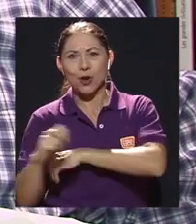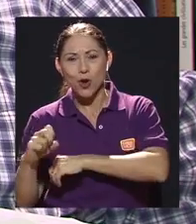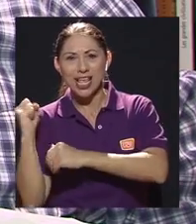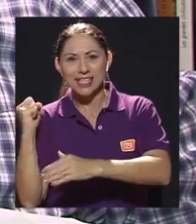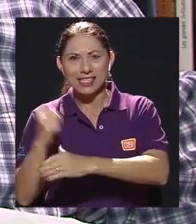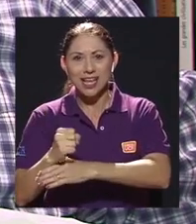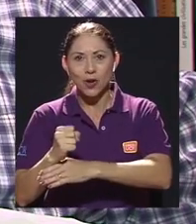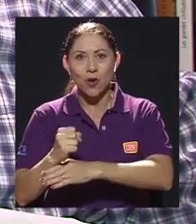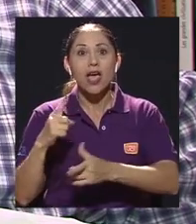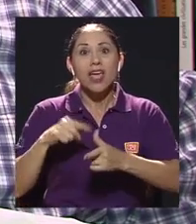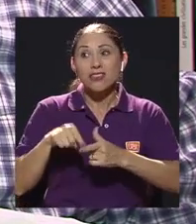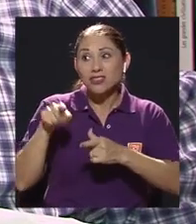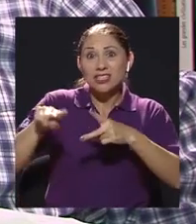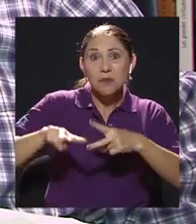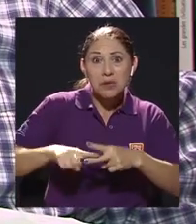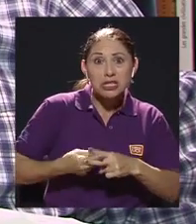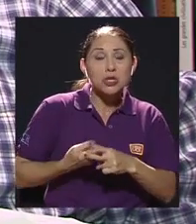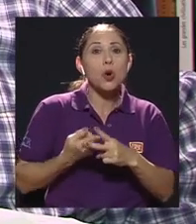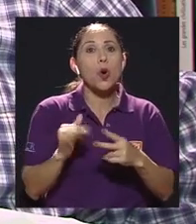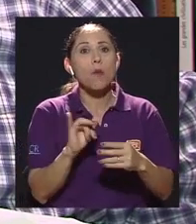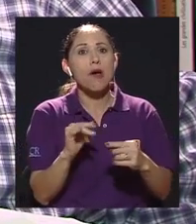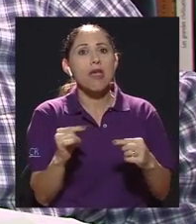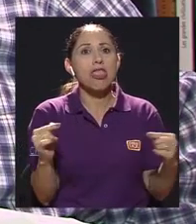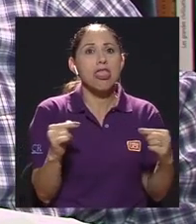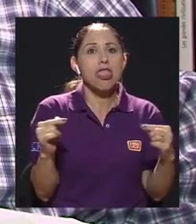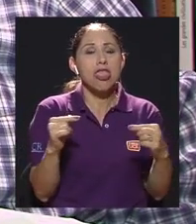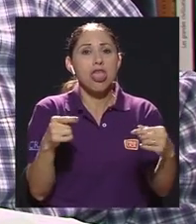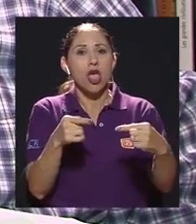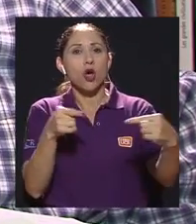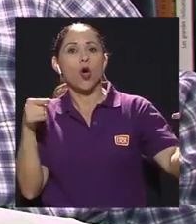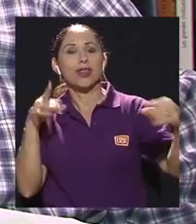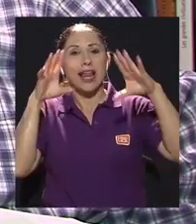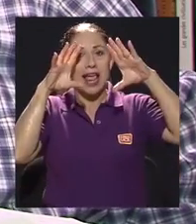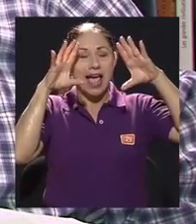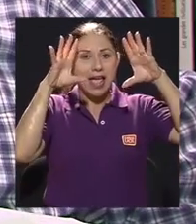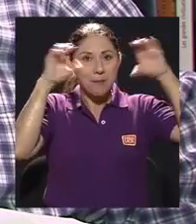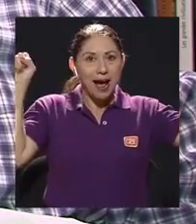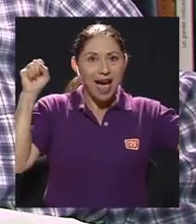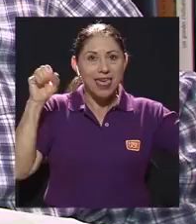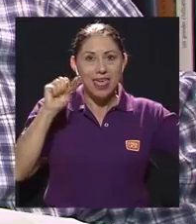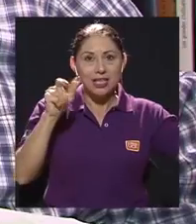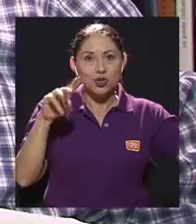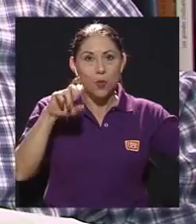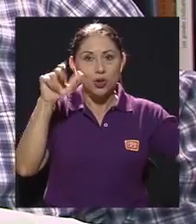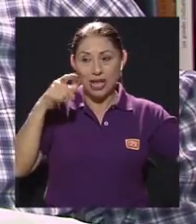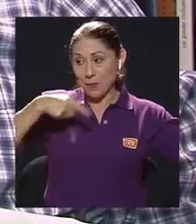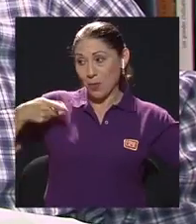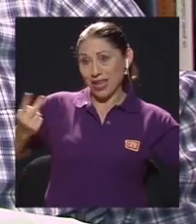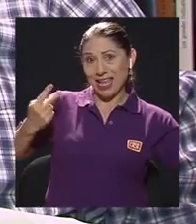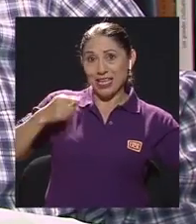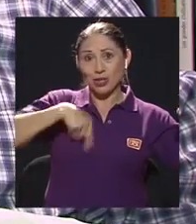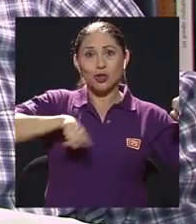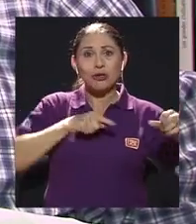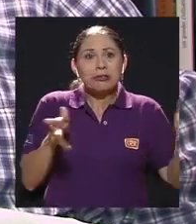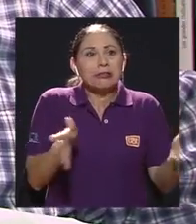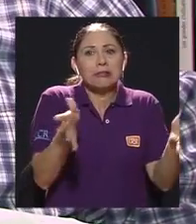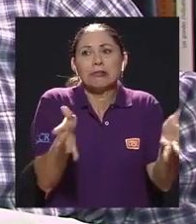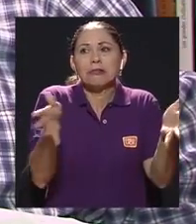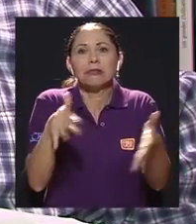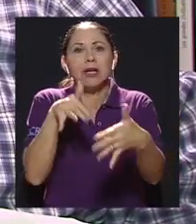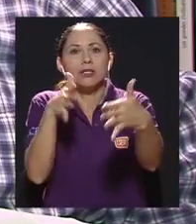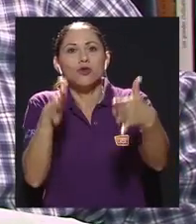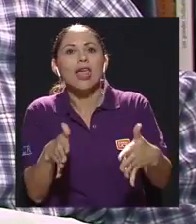degeneró en pedreas contra la embajada de Somoza, porque Cecilia y yo agitábamos a los estudiantes en